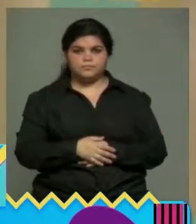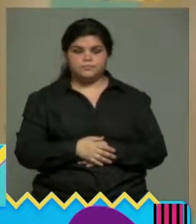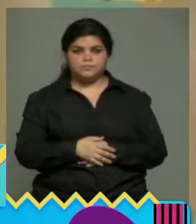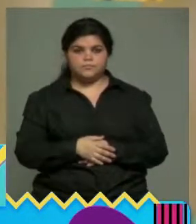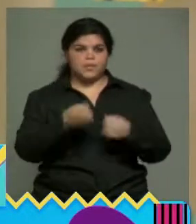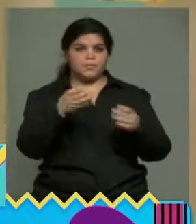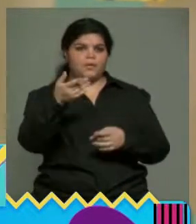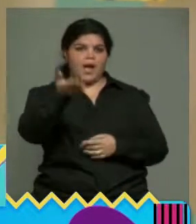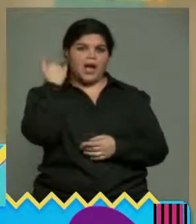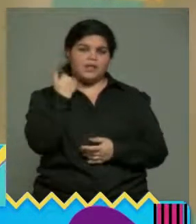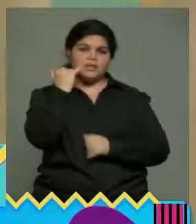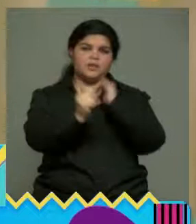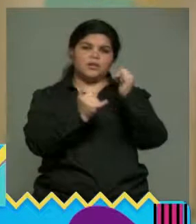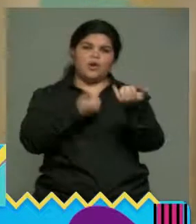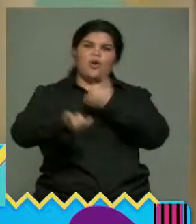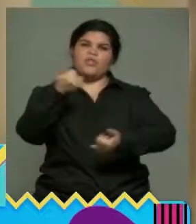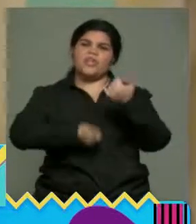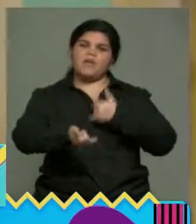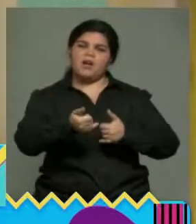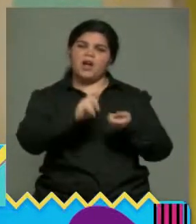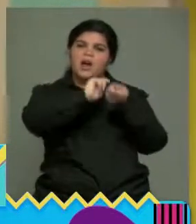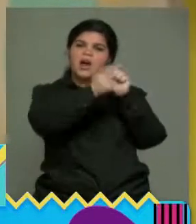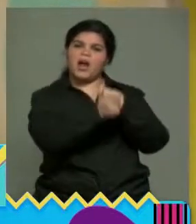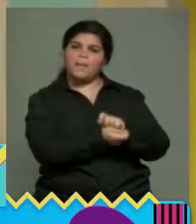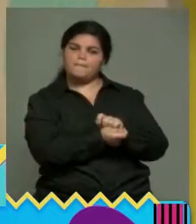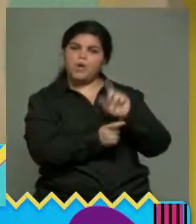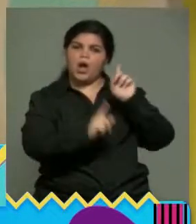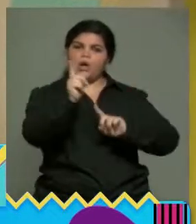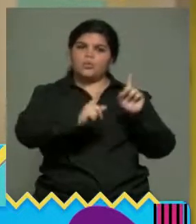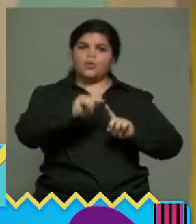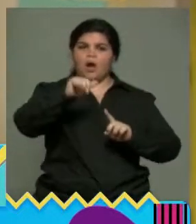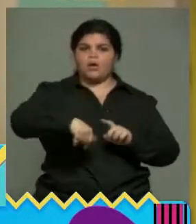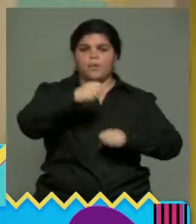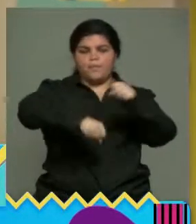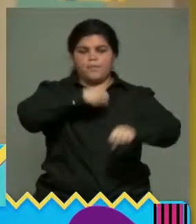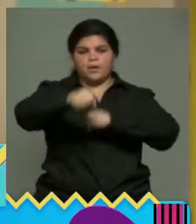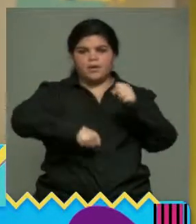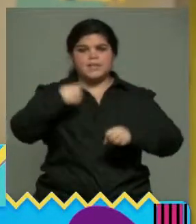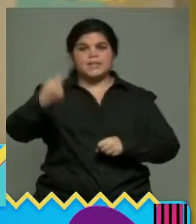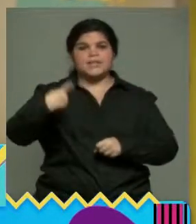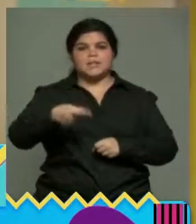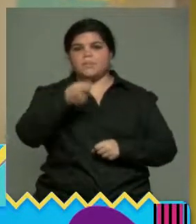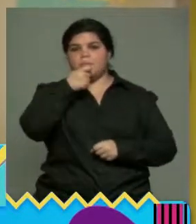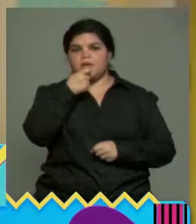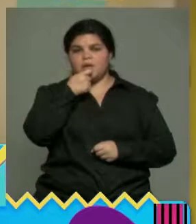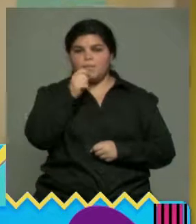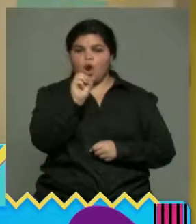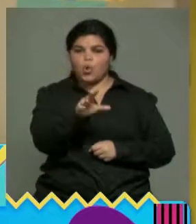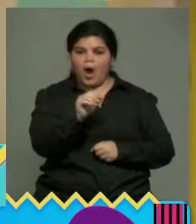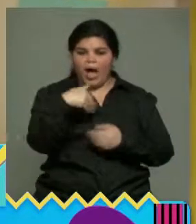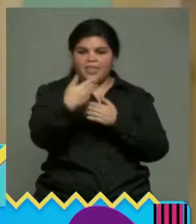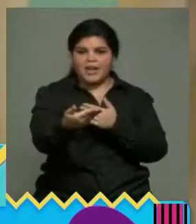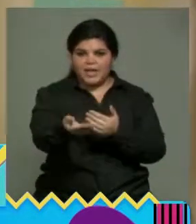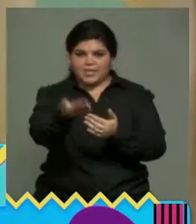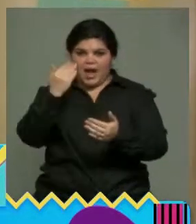mencionabas una de las modificaciones que se plantea hacer con respecto a los ciclistas, que ahora tendrán que llevar, siempre tuvieron que llevar ojo de gato delantero, trasero, pero además se le incluye el